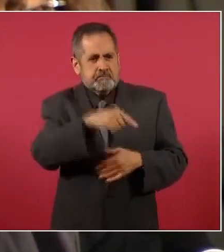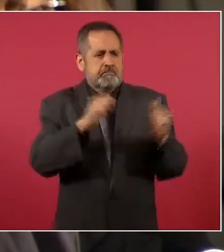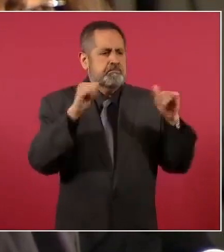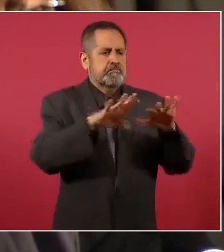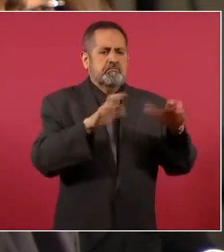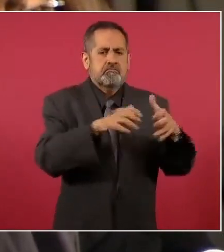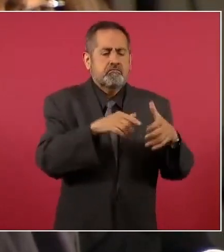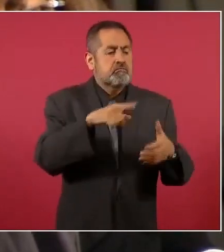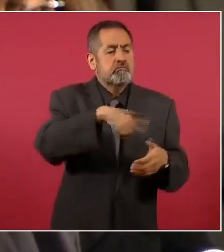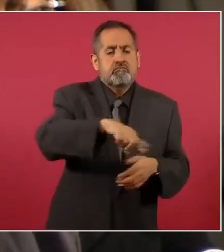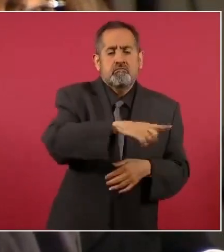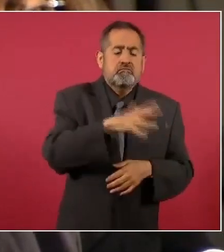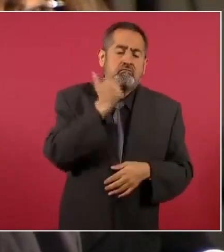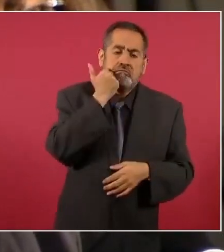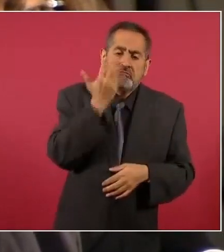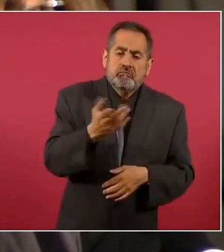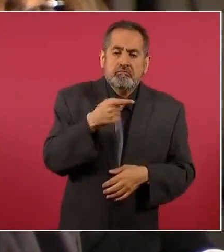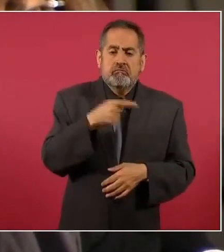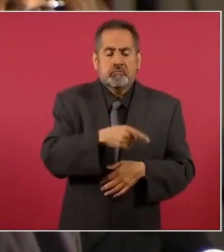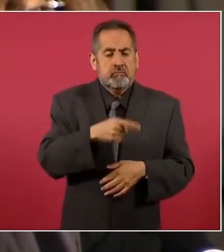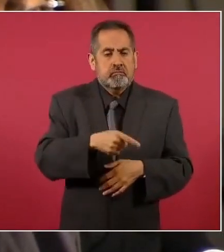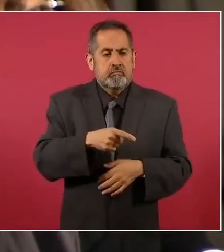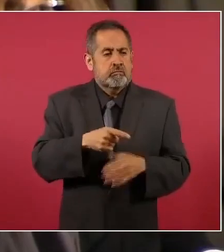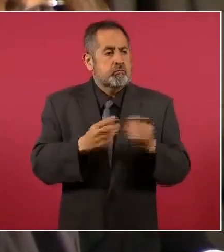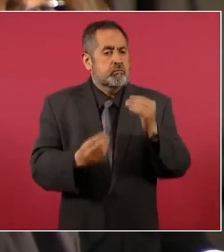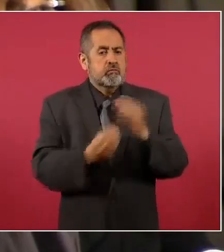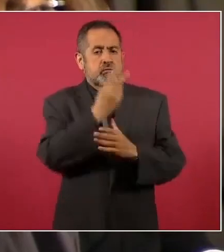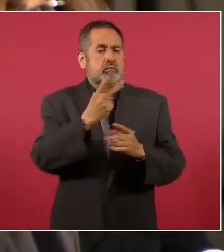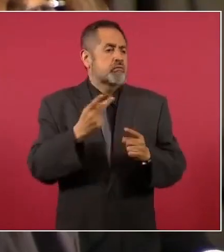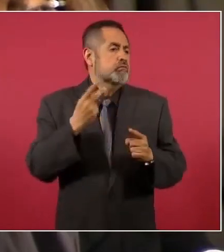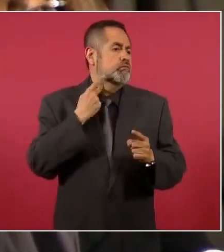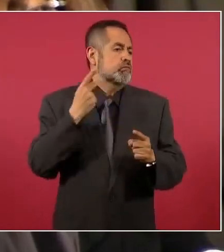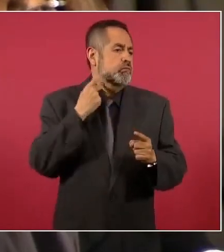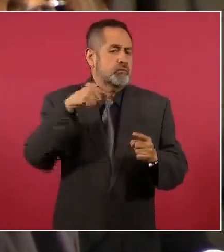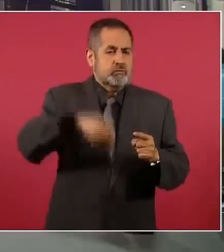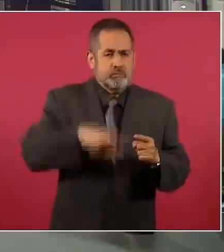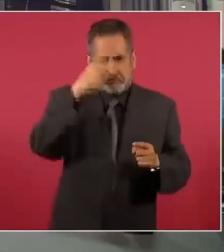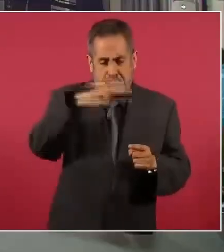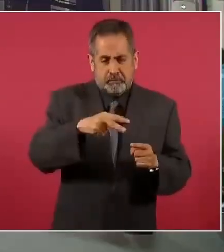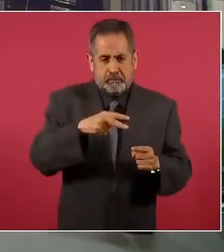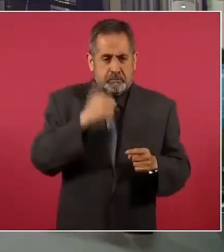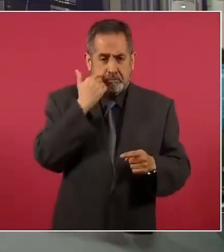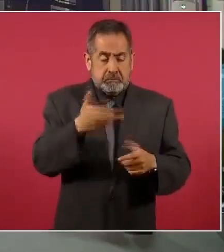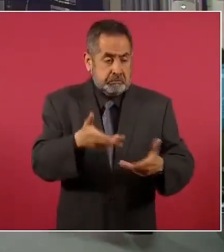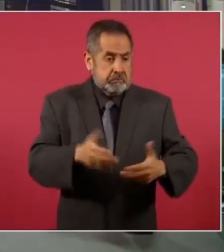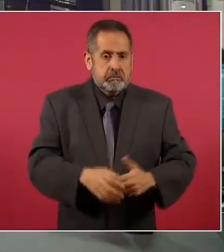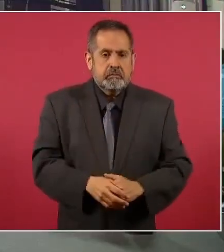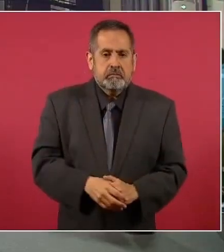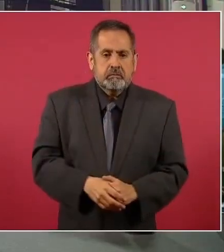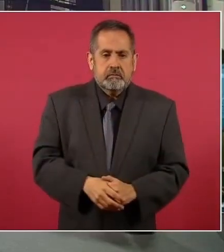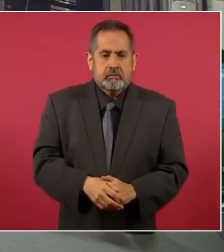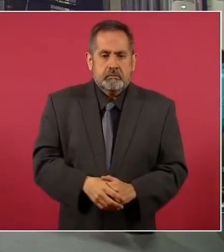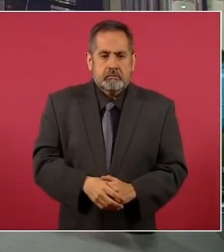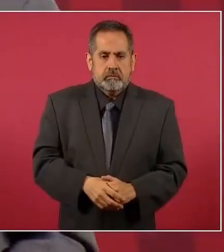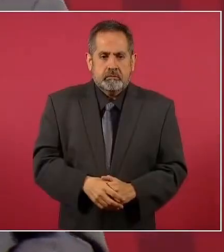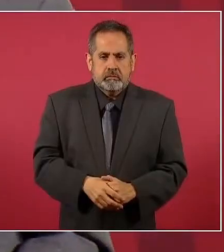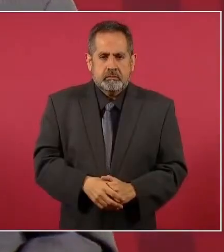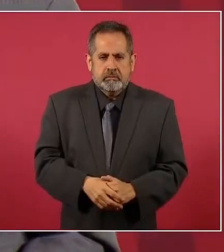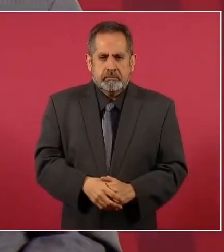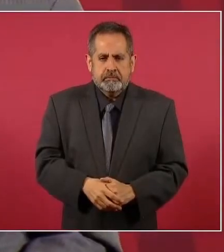que busca, entre otras cosas, crear un partido político aquí en México. Pues